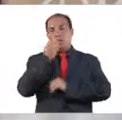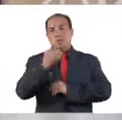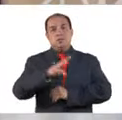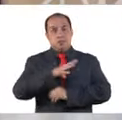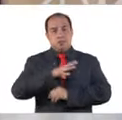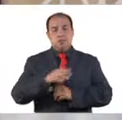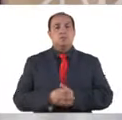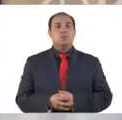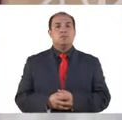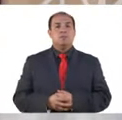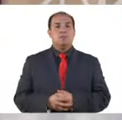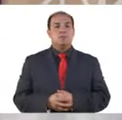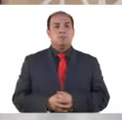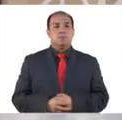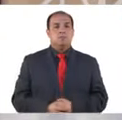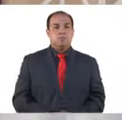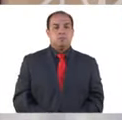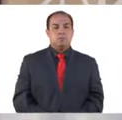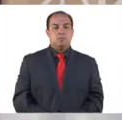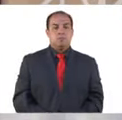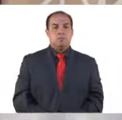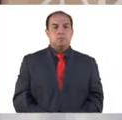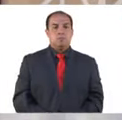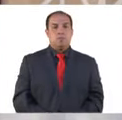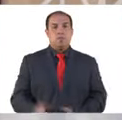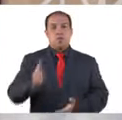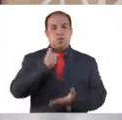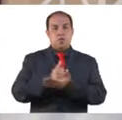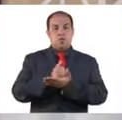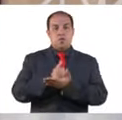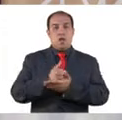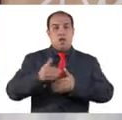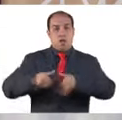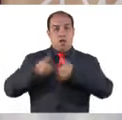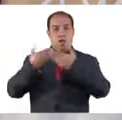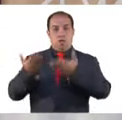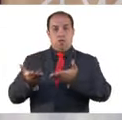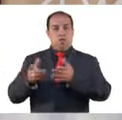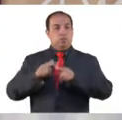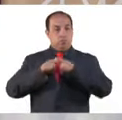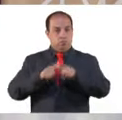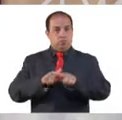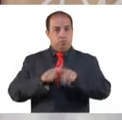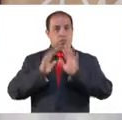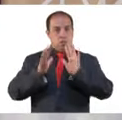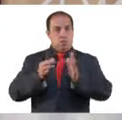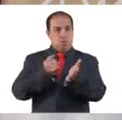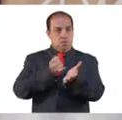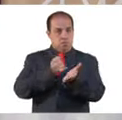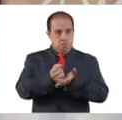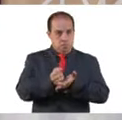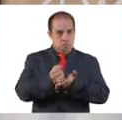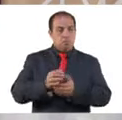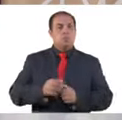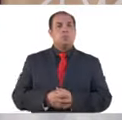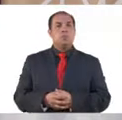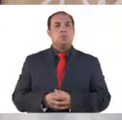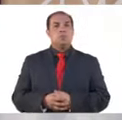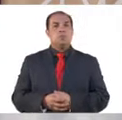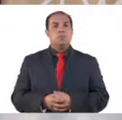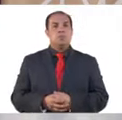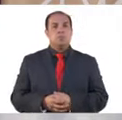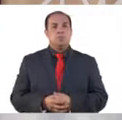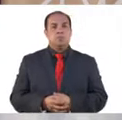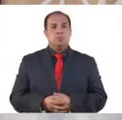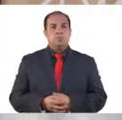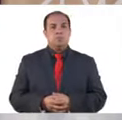Sí, se está Ciudad al Aire Libre continúa, de hecho así quedó establecido. Y lo que